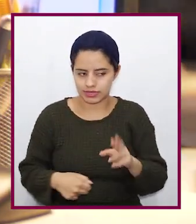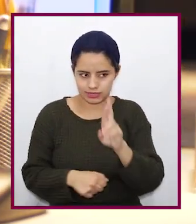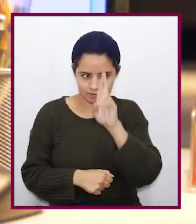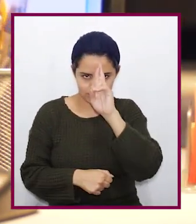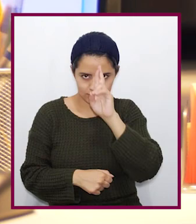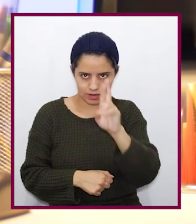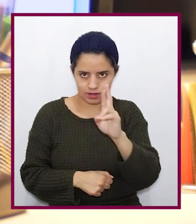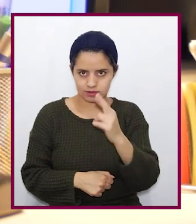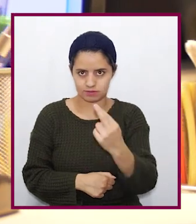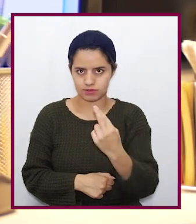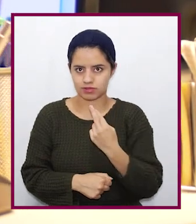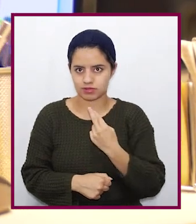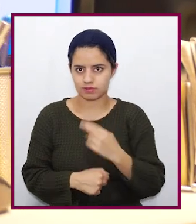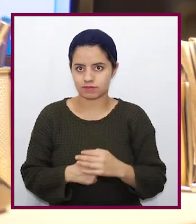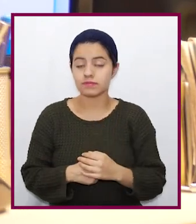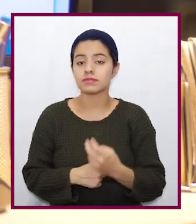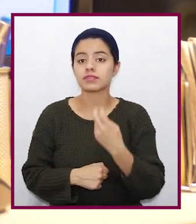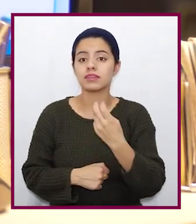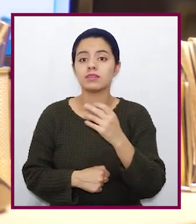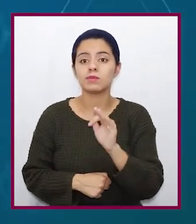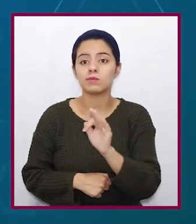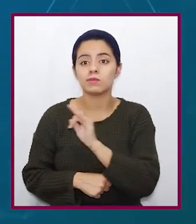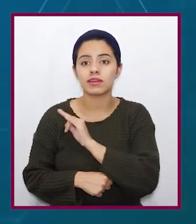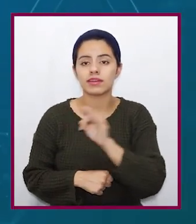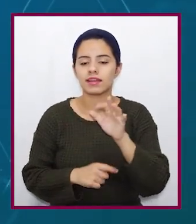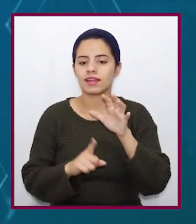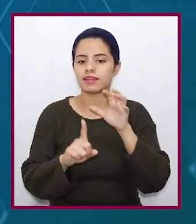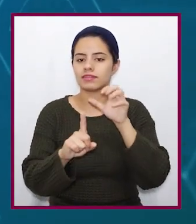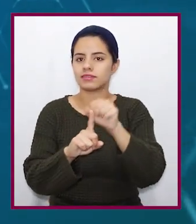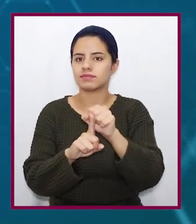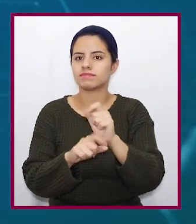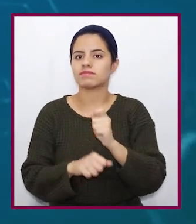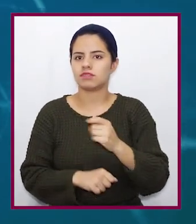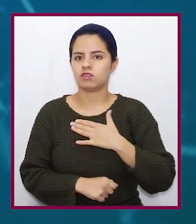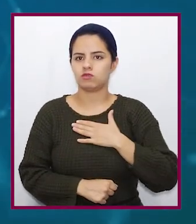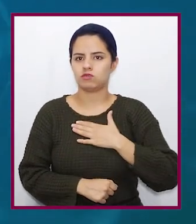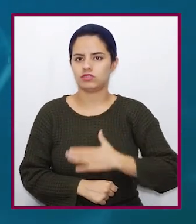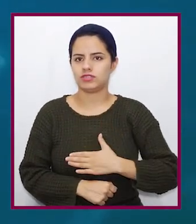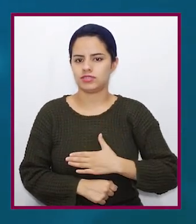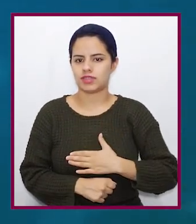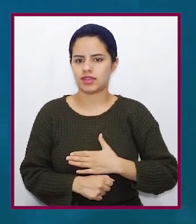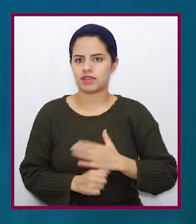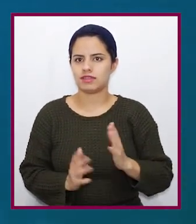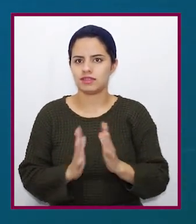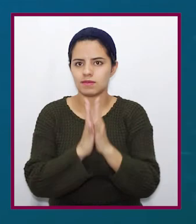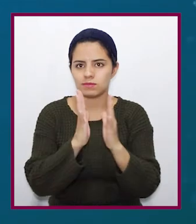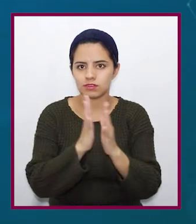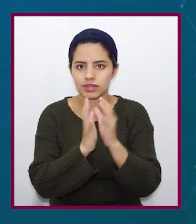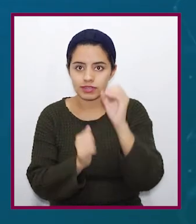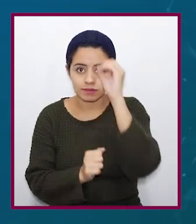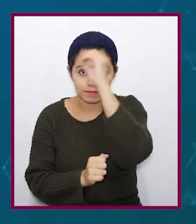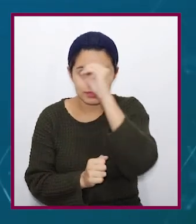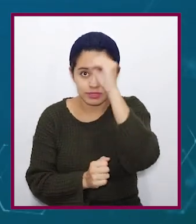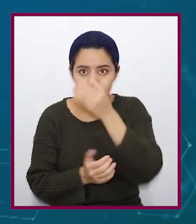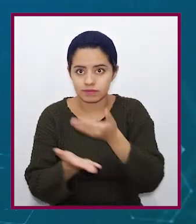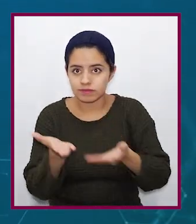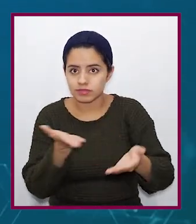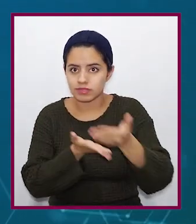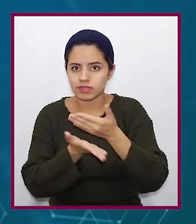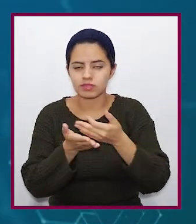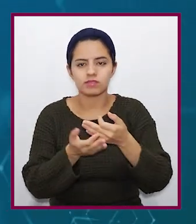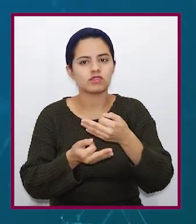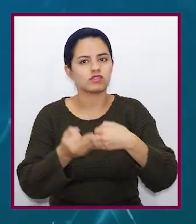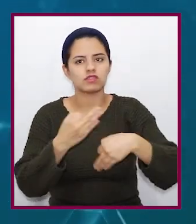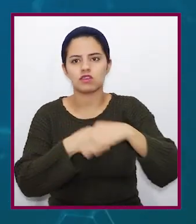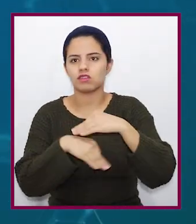cuales hacen que sea posible lograr justicia, democracia y equidad en